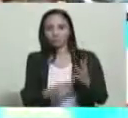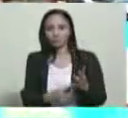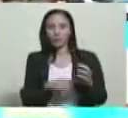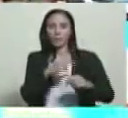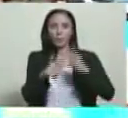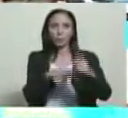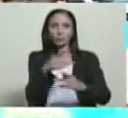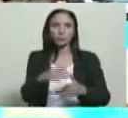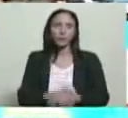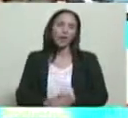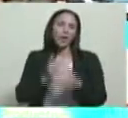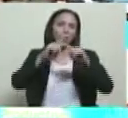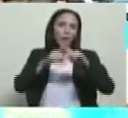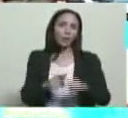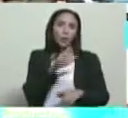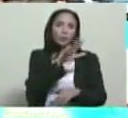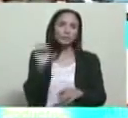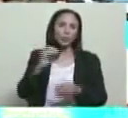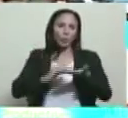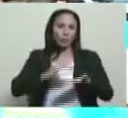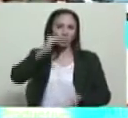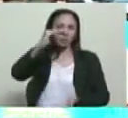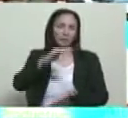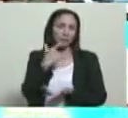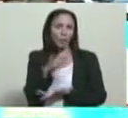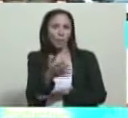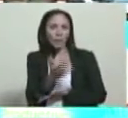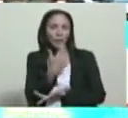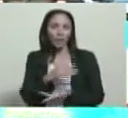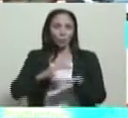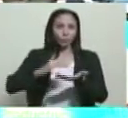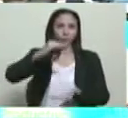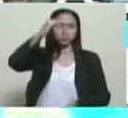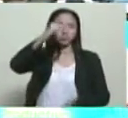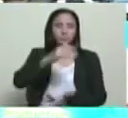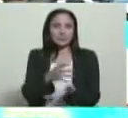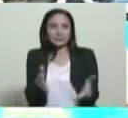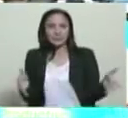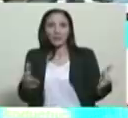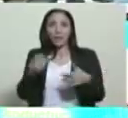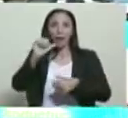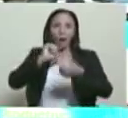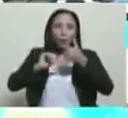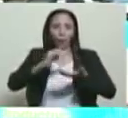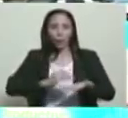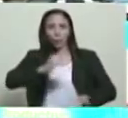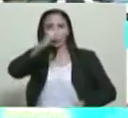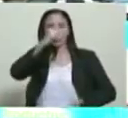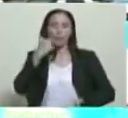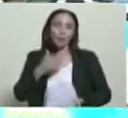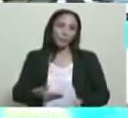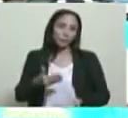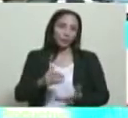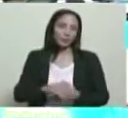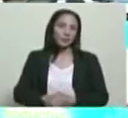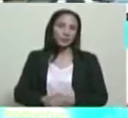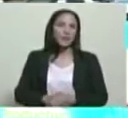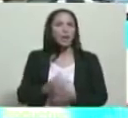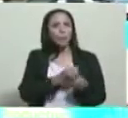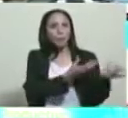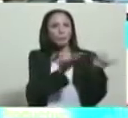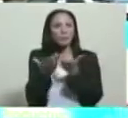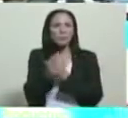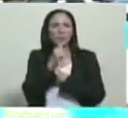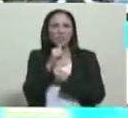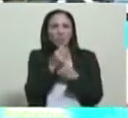Dicen ellos que pueden hacer más de 50 tanques azules gigantes. ¿Y los tanques azules para quiénes van?